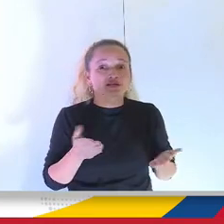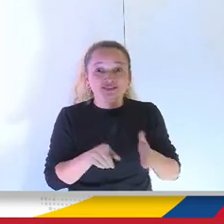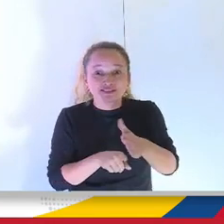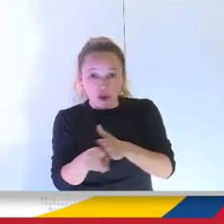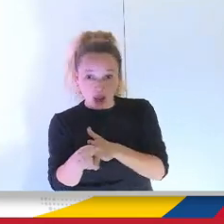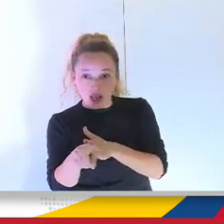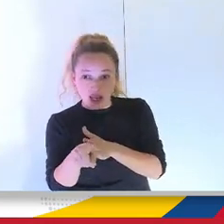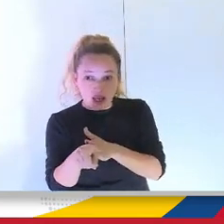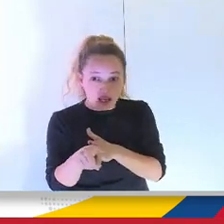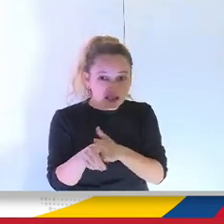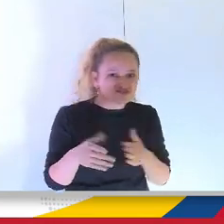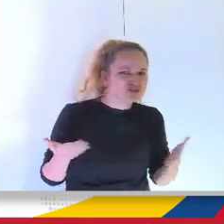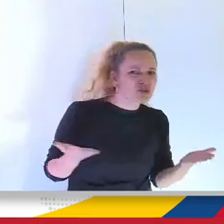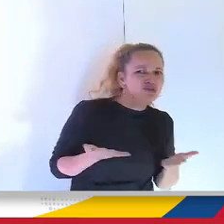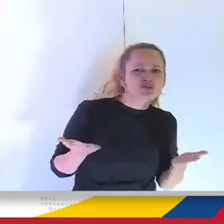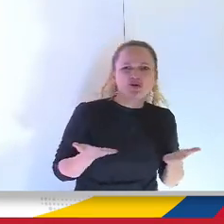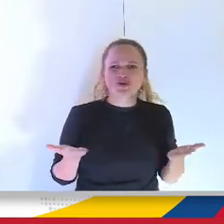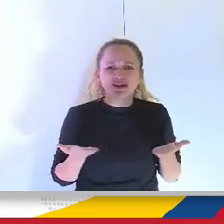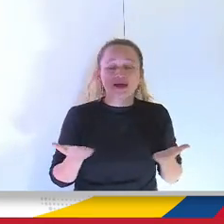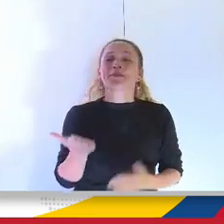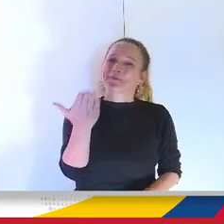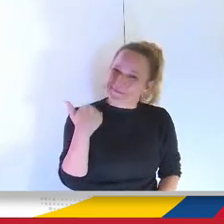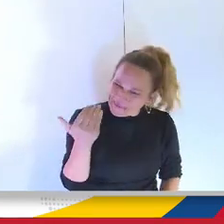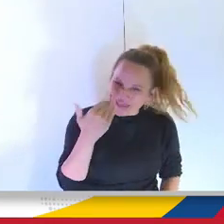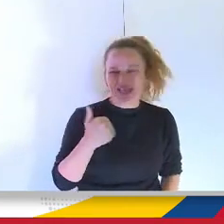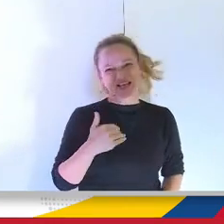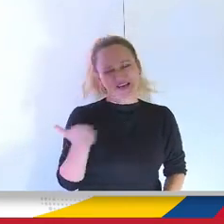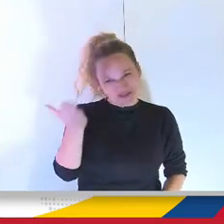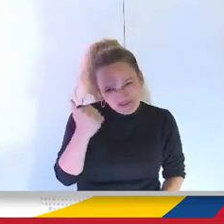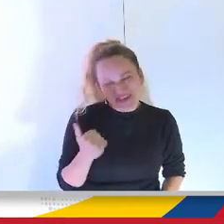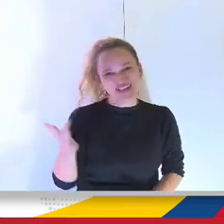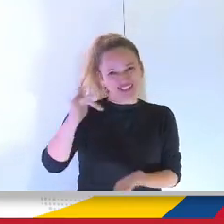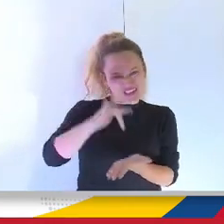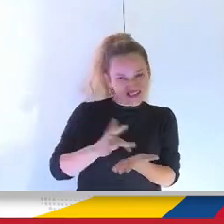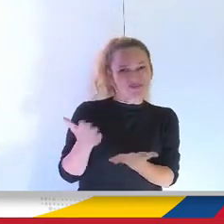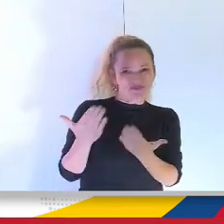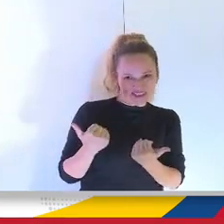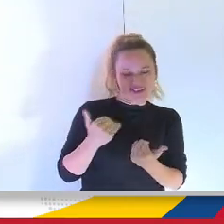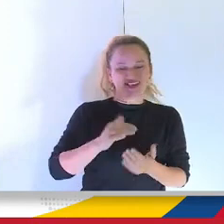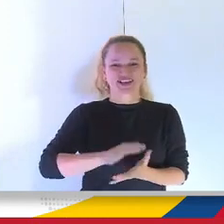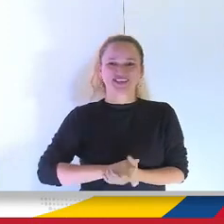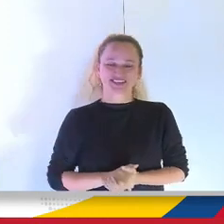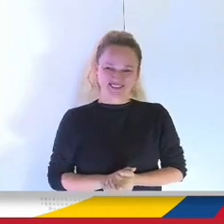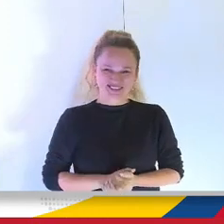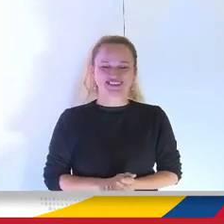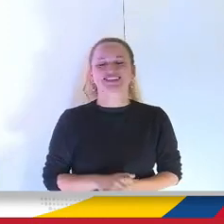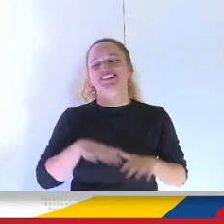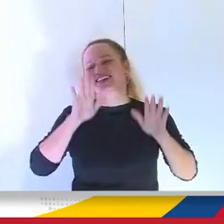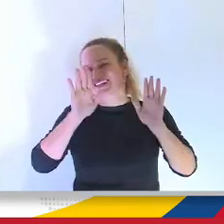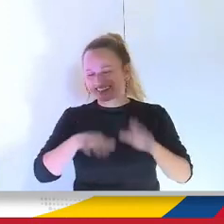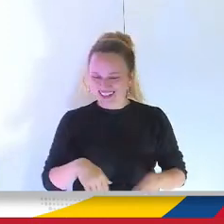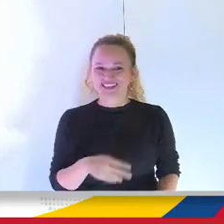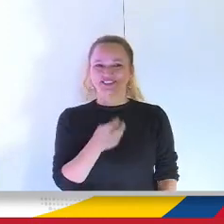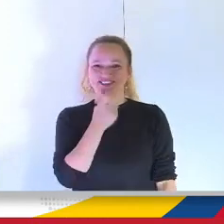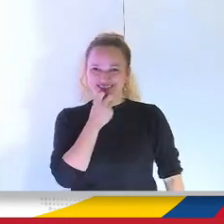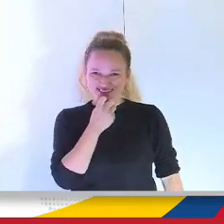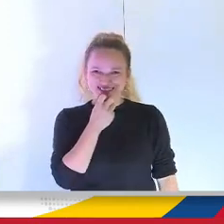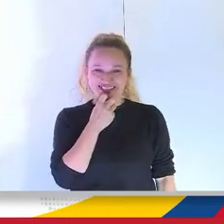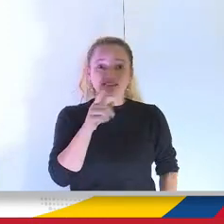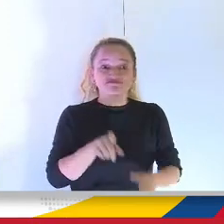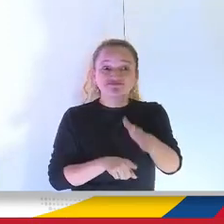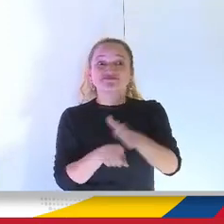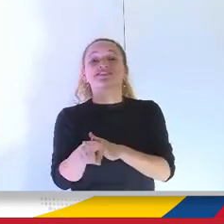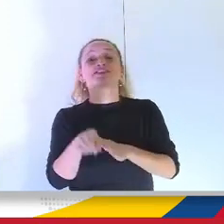voló? Ah, mira, mira, está ahí. Venga, venga. Estaba aquí recién, se ve que se